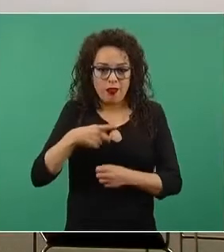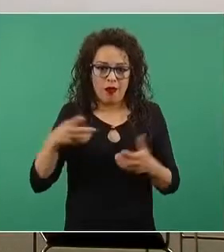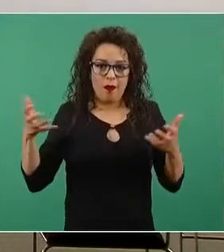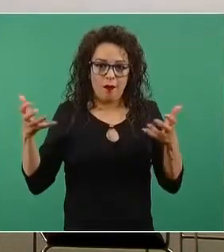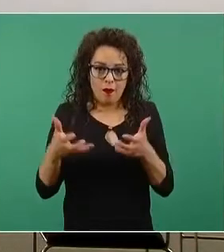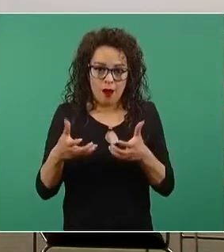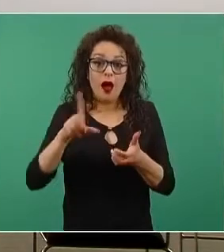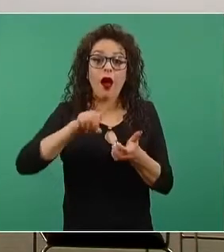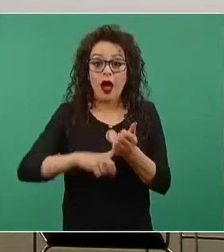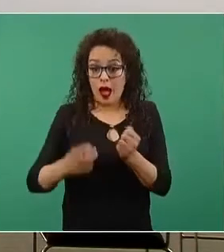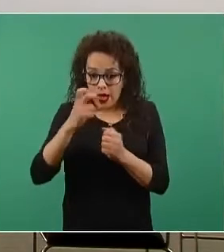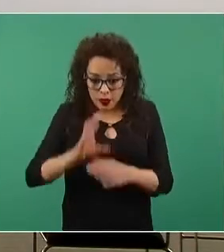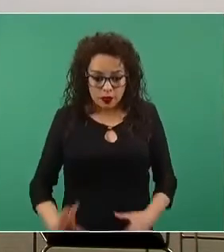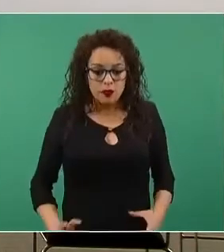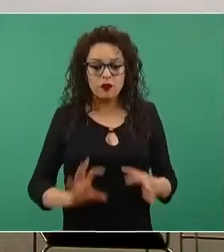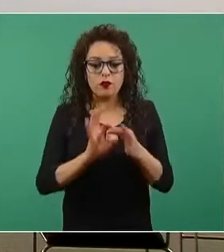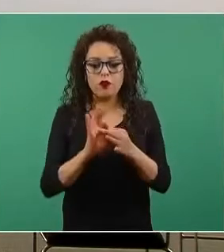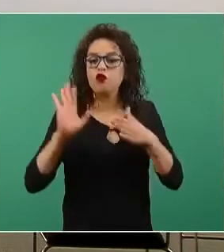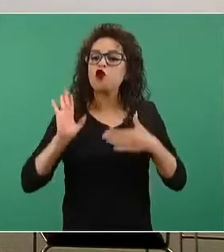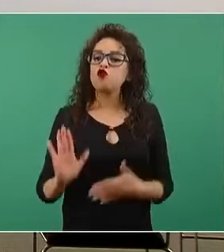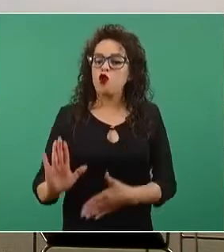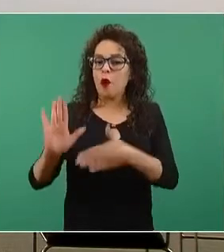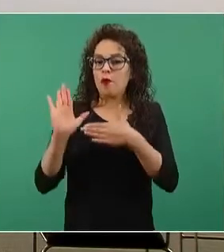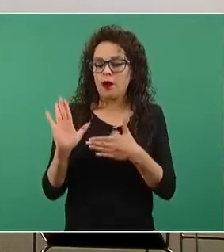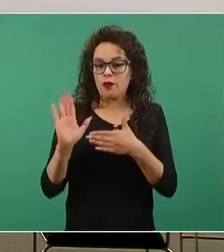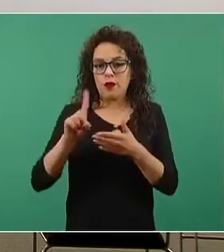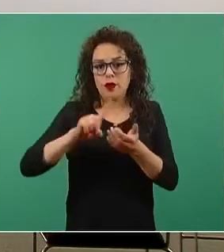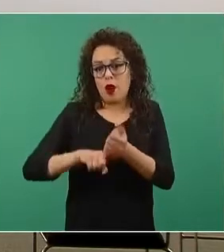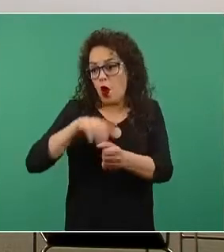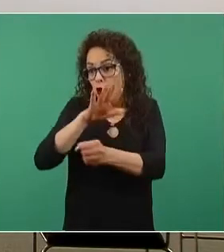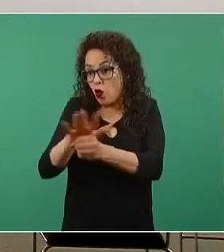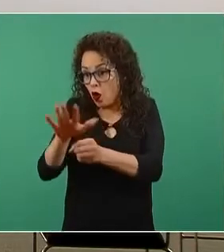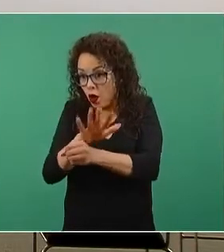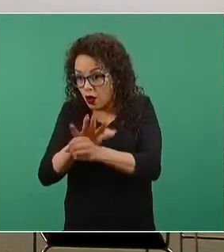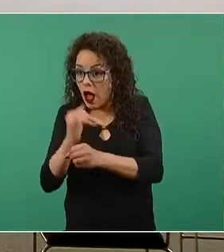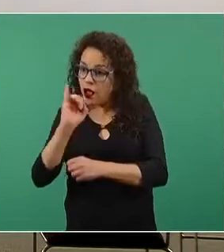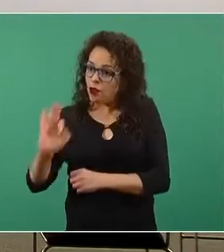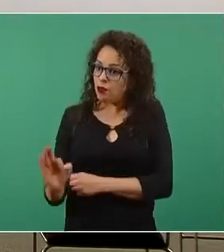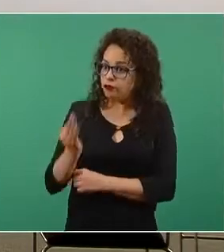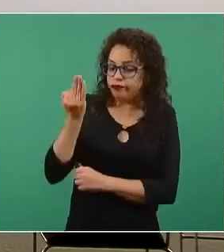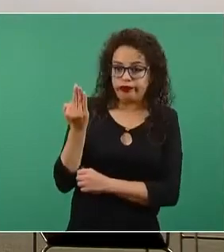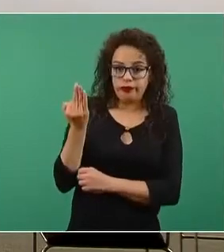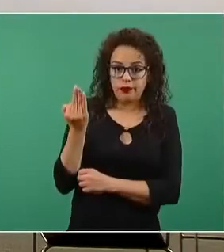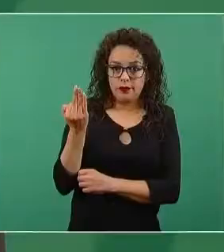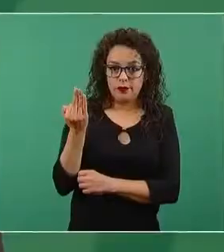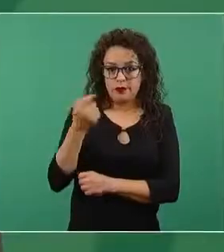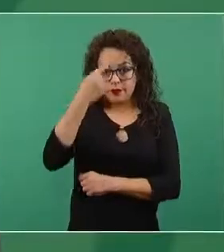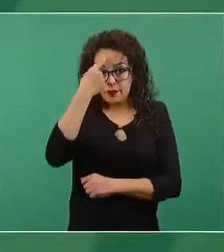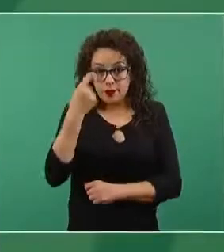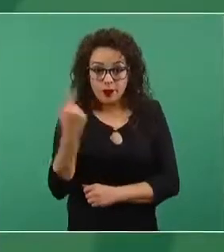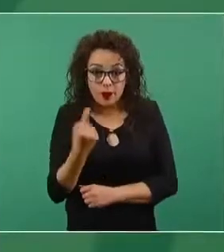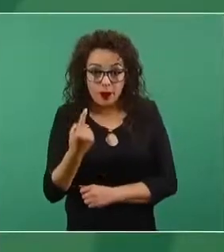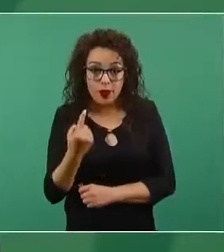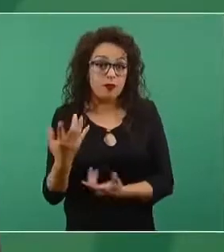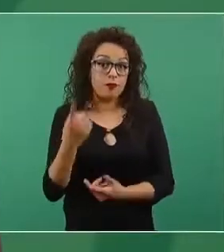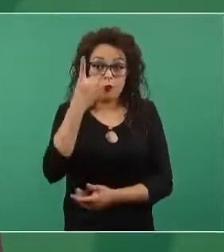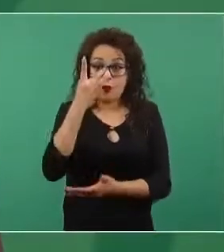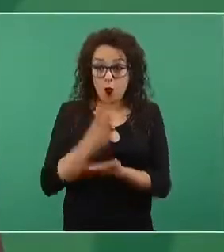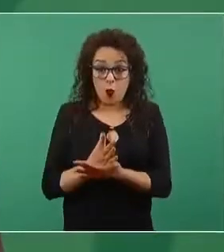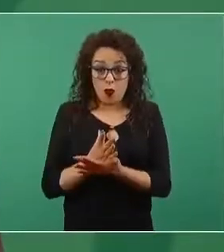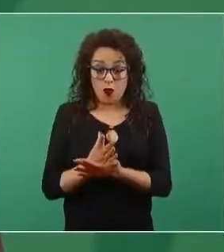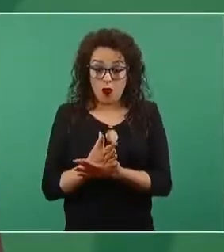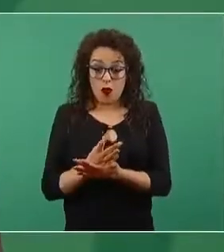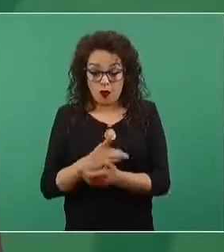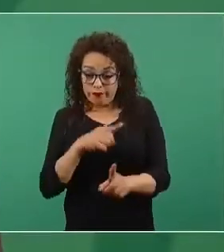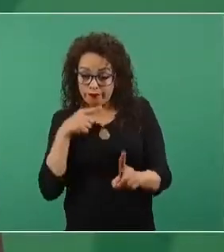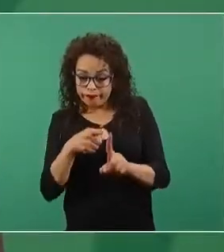que se tiene desde la federación y a nivel local, para que no solo el factor de número de contagios sea el interviniente. Es por eso que